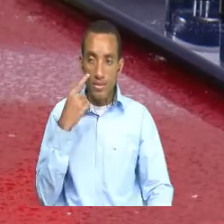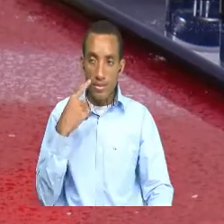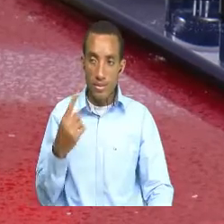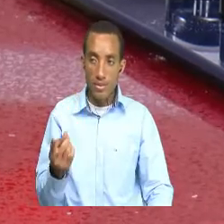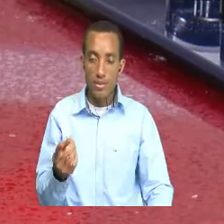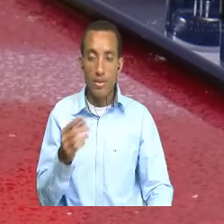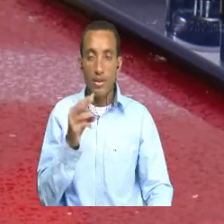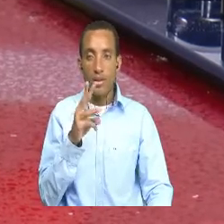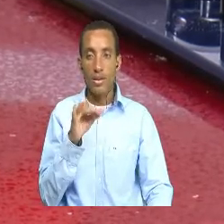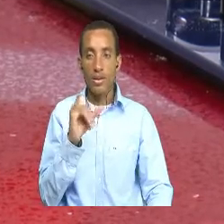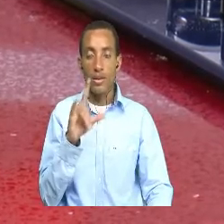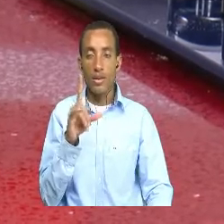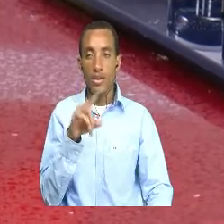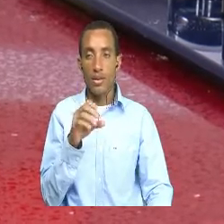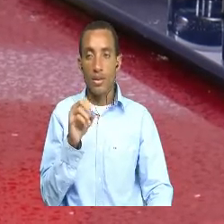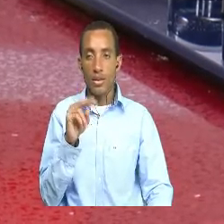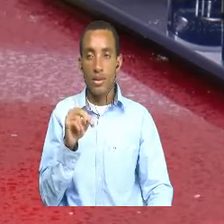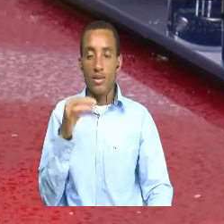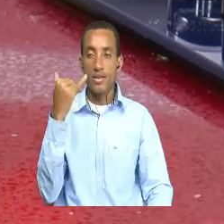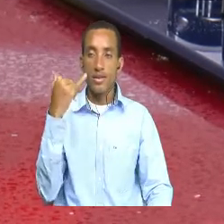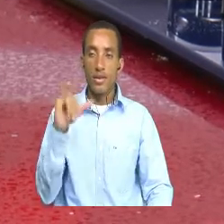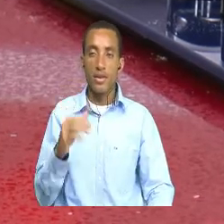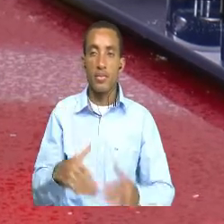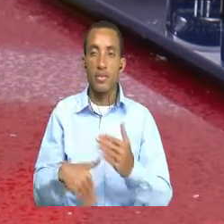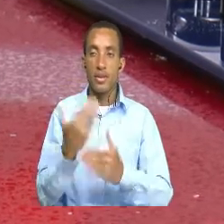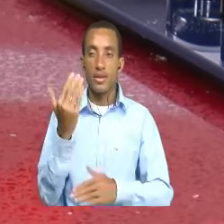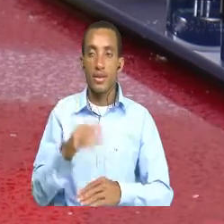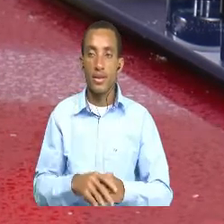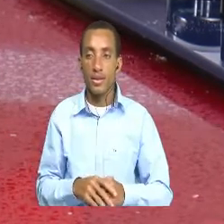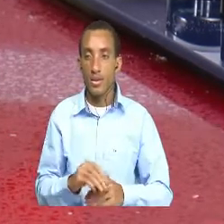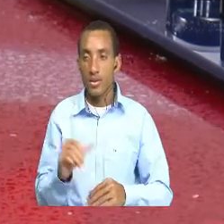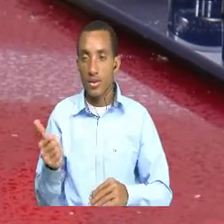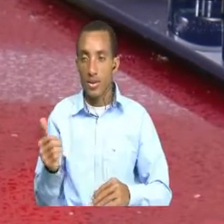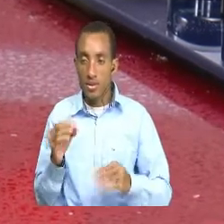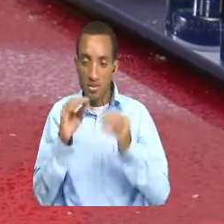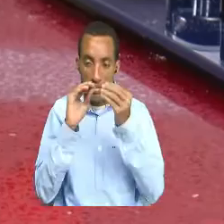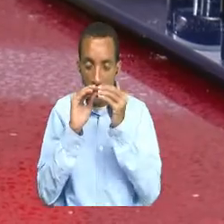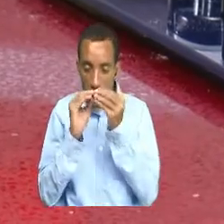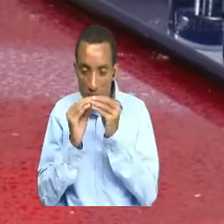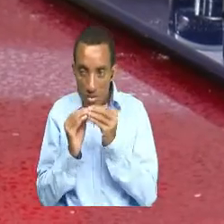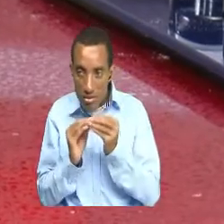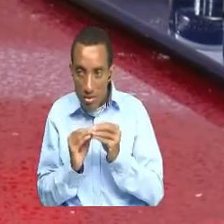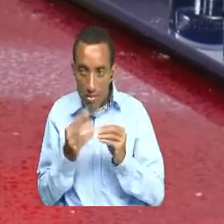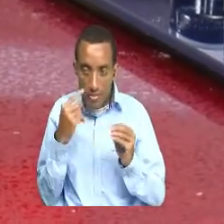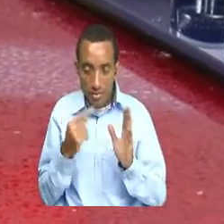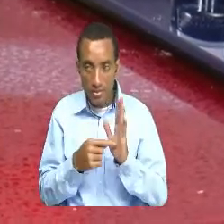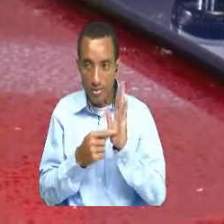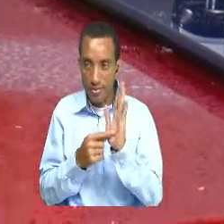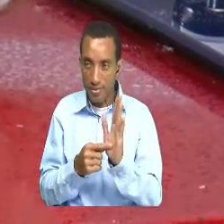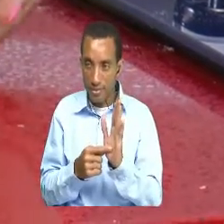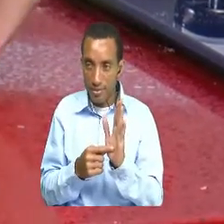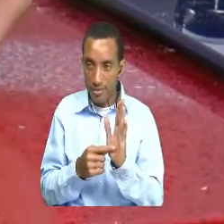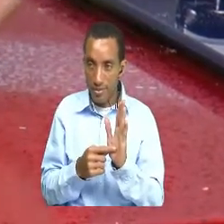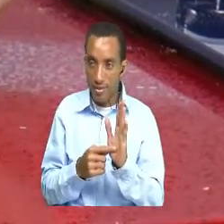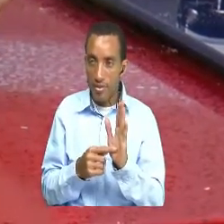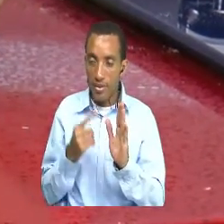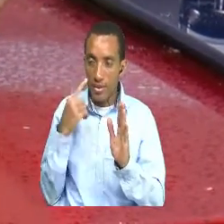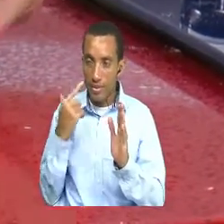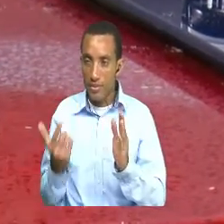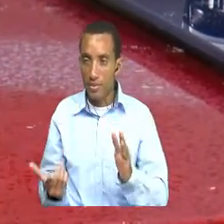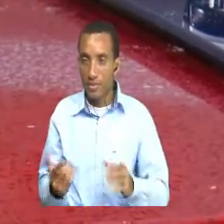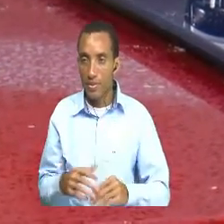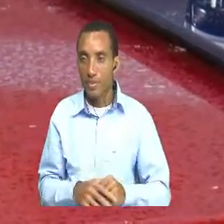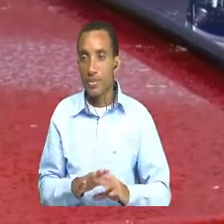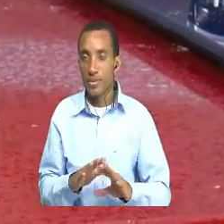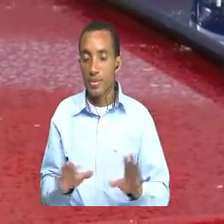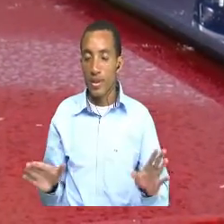dicen ya están empezando a colocar de otra forma para que podamos dar una presentación diferente a nuestro plato que ya